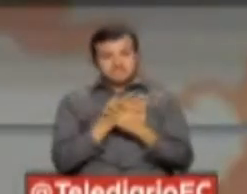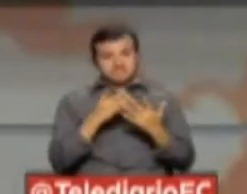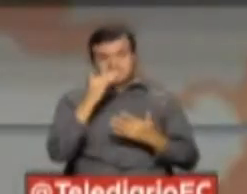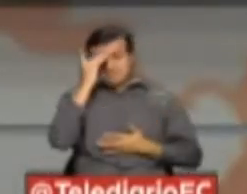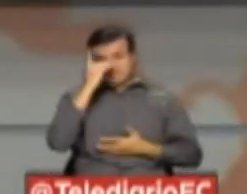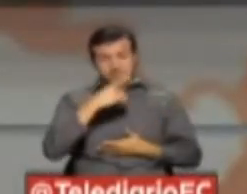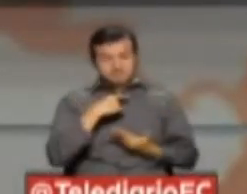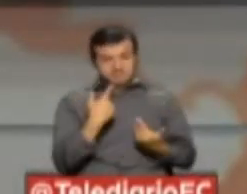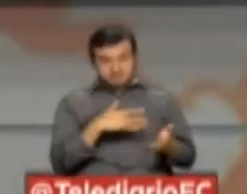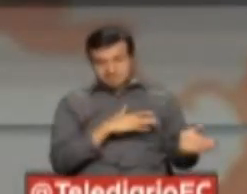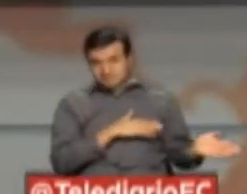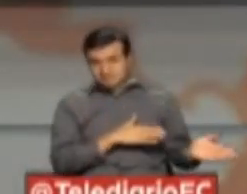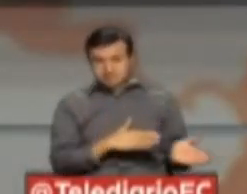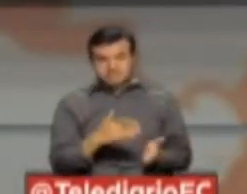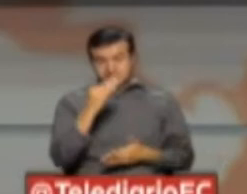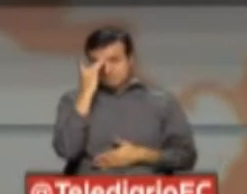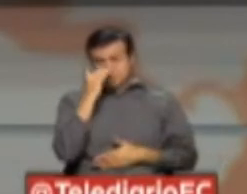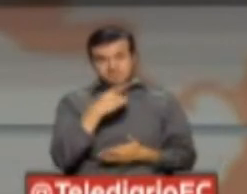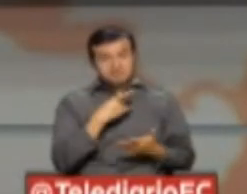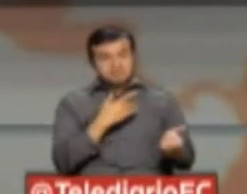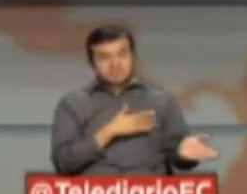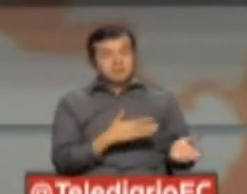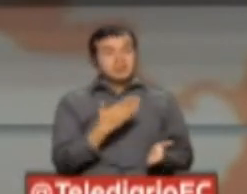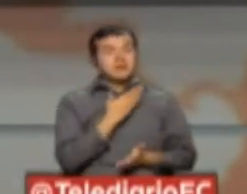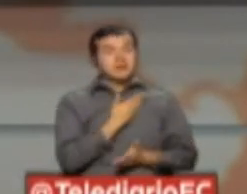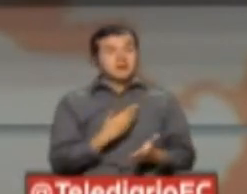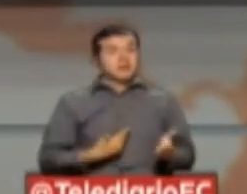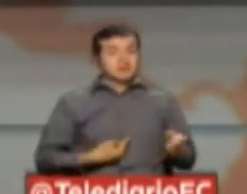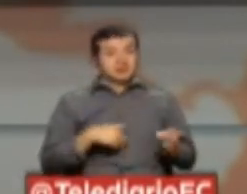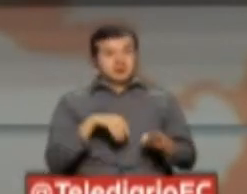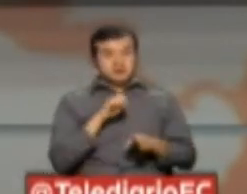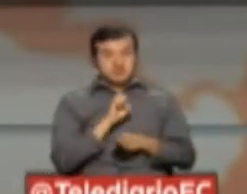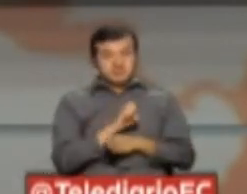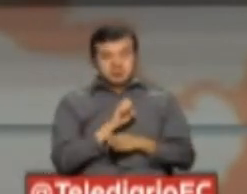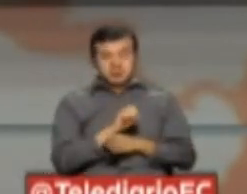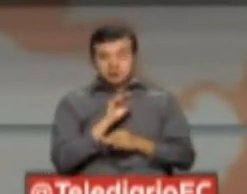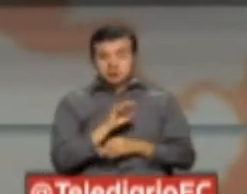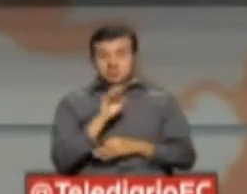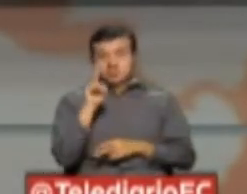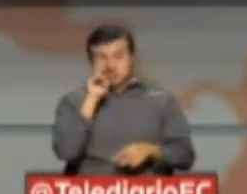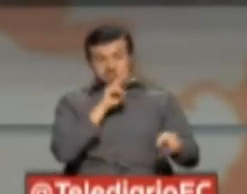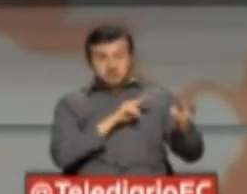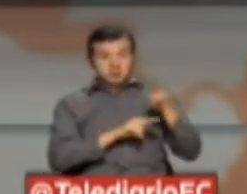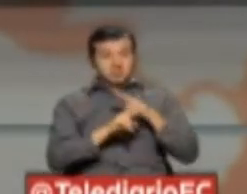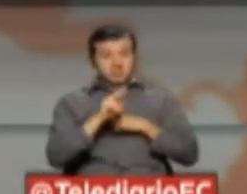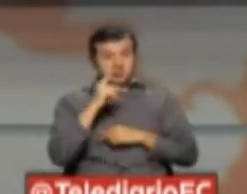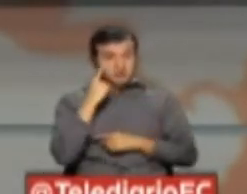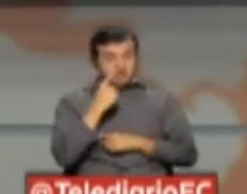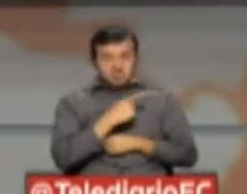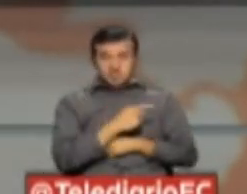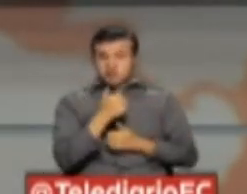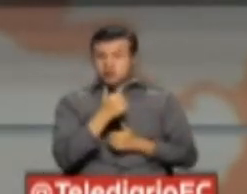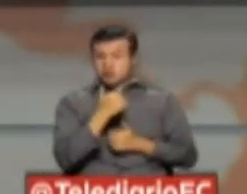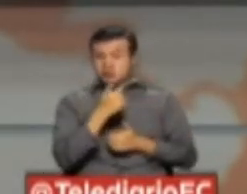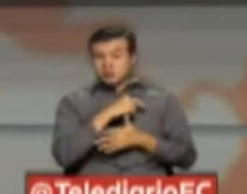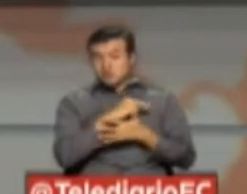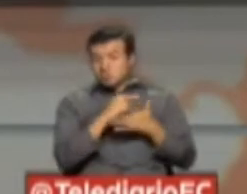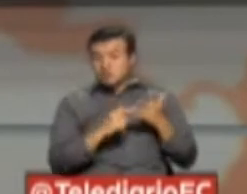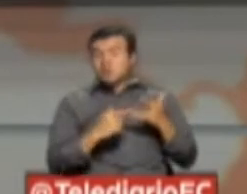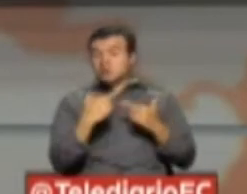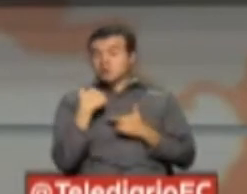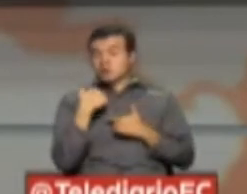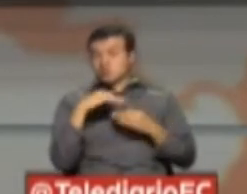decisiones que se toman a parte de por parte señor presidente de la república tiene que analizarse muy bien ese grado de